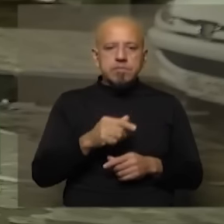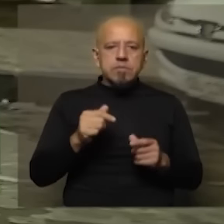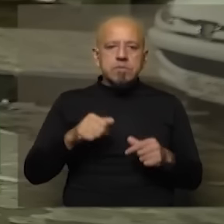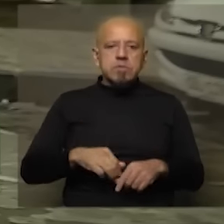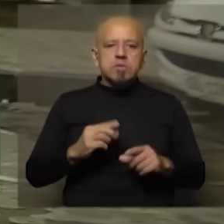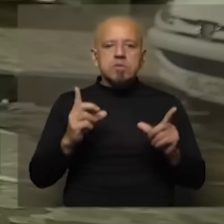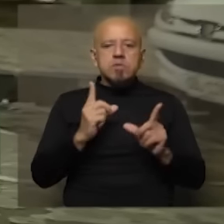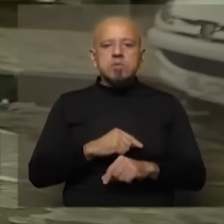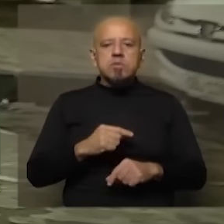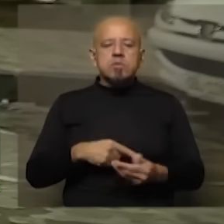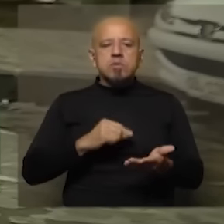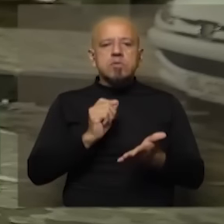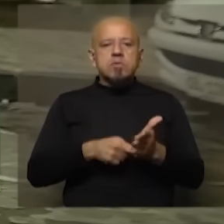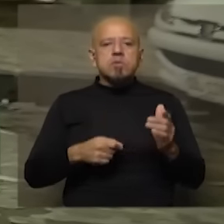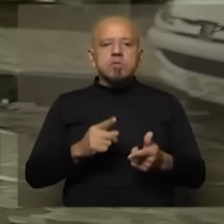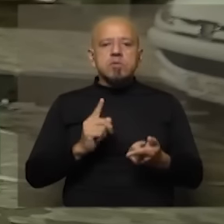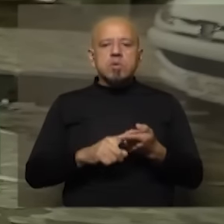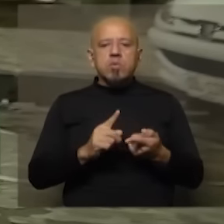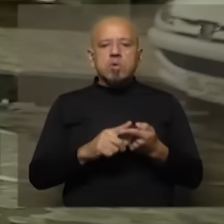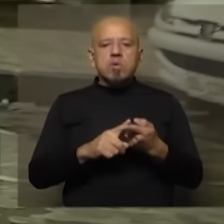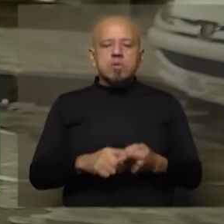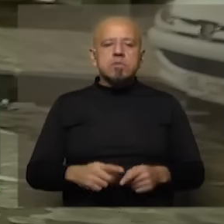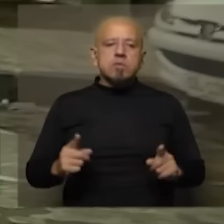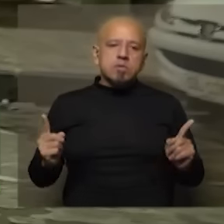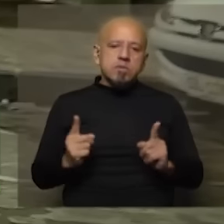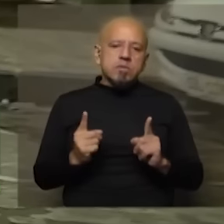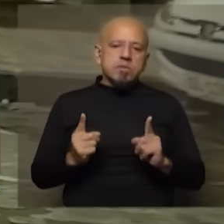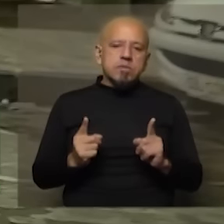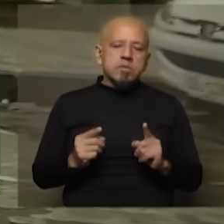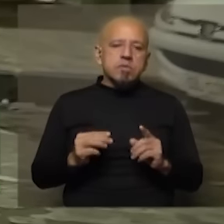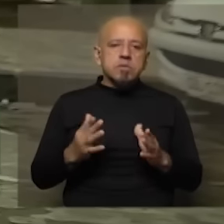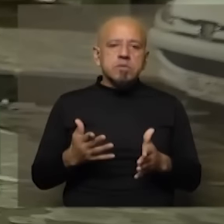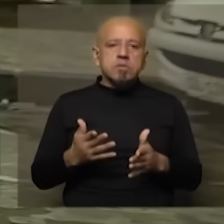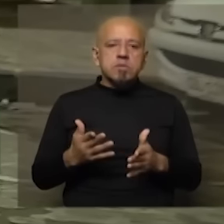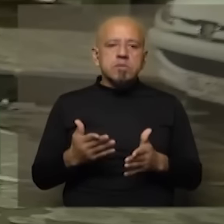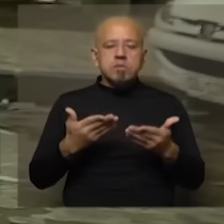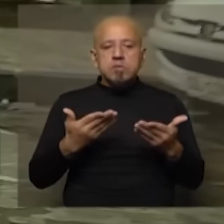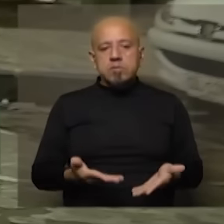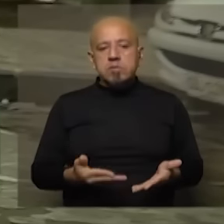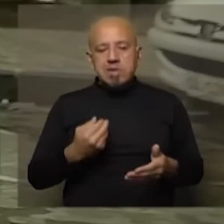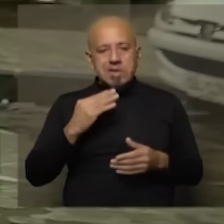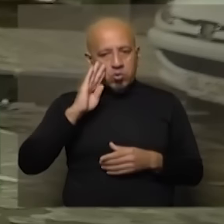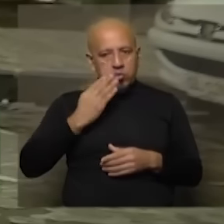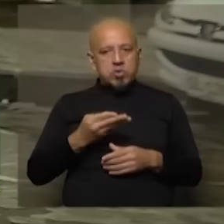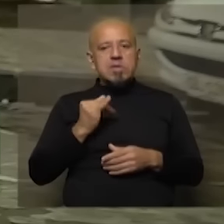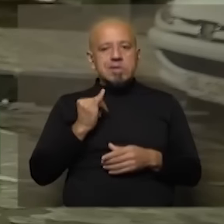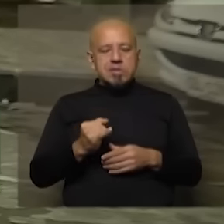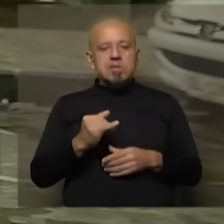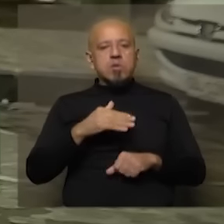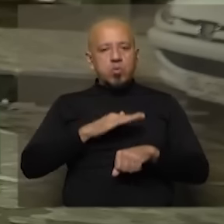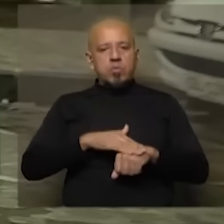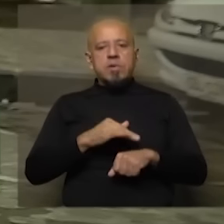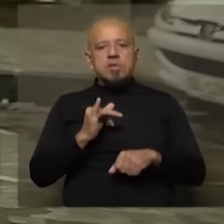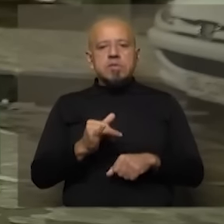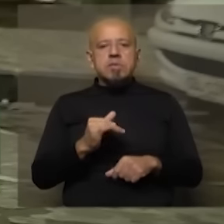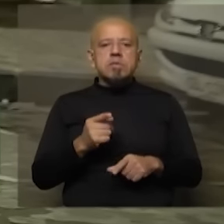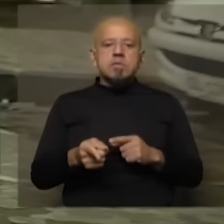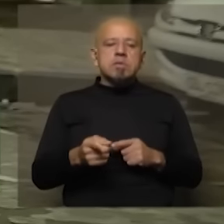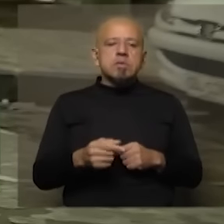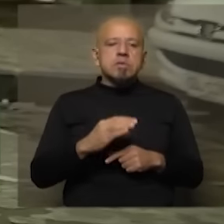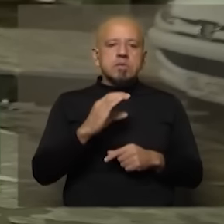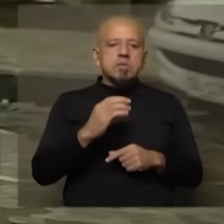fin tras la firma de un acuerdo abreviado. Recordemos que un acuerdo abreviado es cuando el imputado reconoce el delito. En este caso, Marcelo